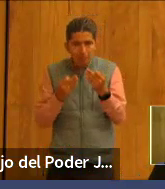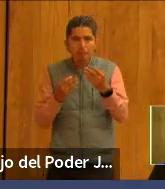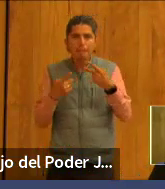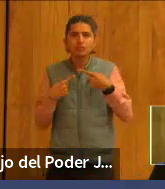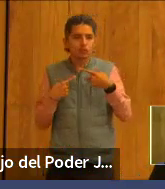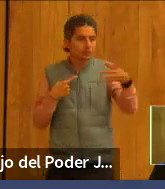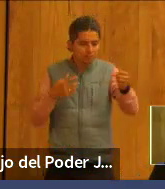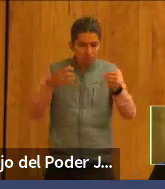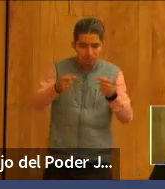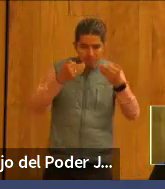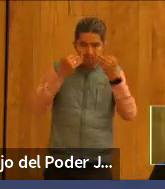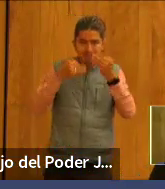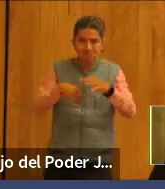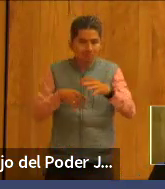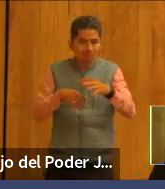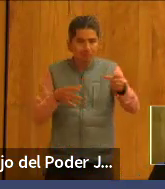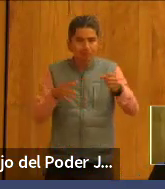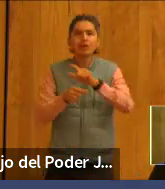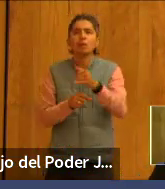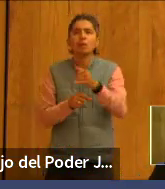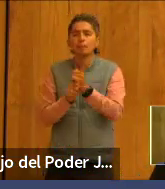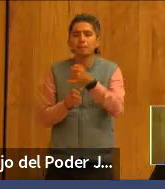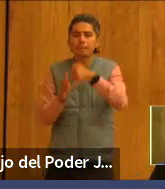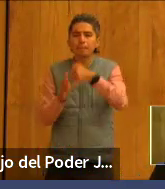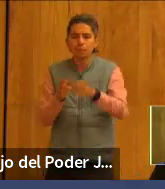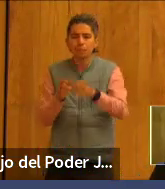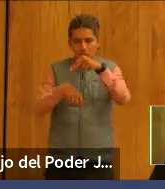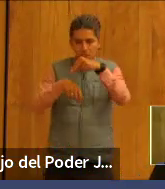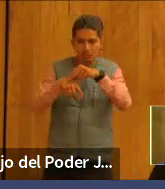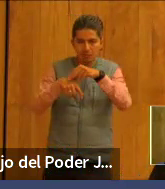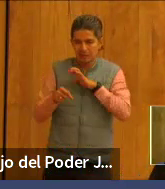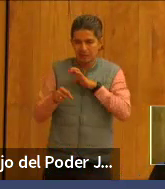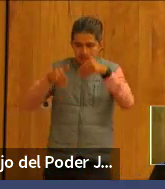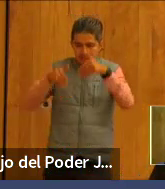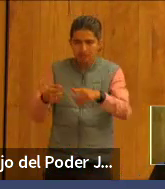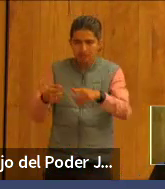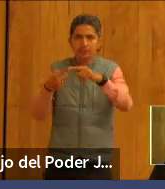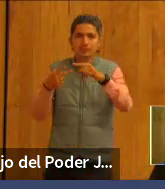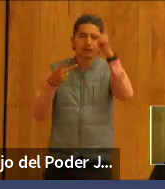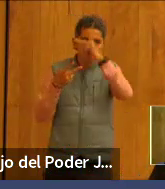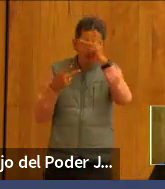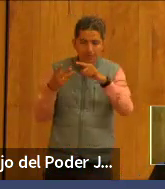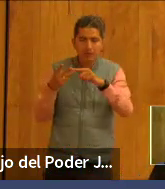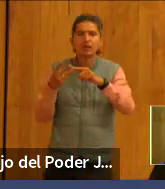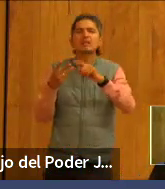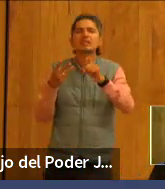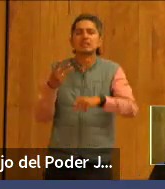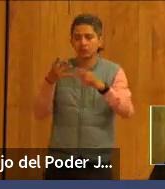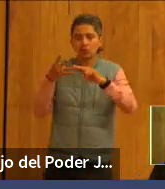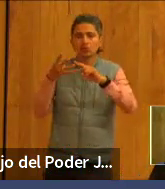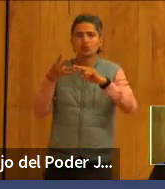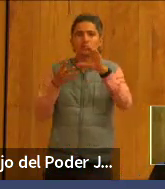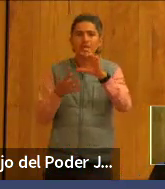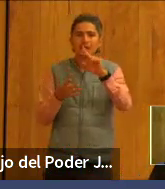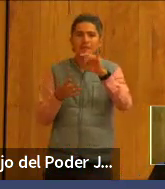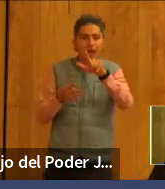testigos. Respecto de los peritos, una médico, una psicóloga, dos criminalistas, tampoco se